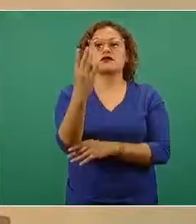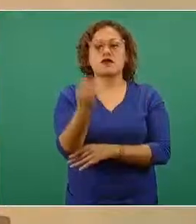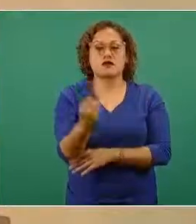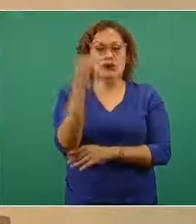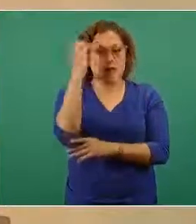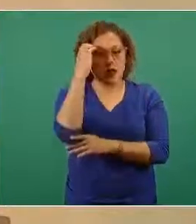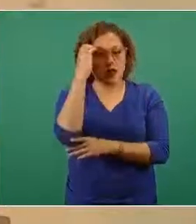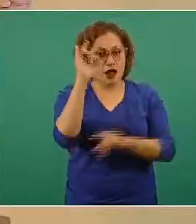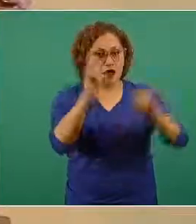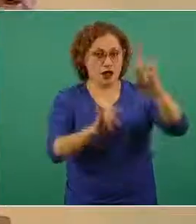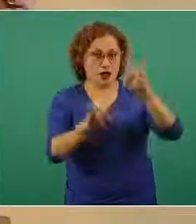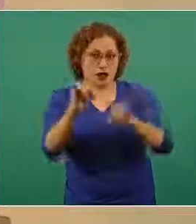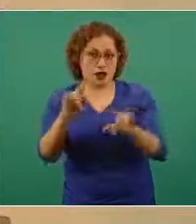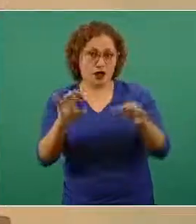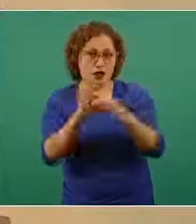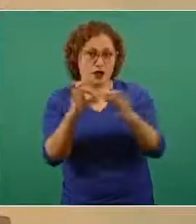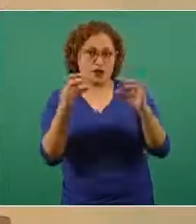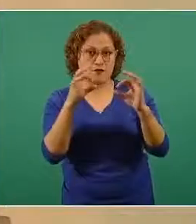totales. Existen